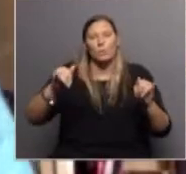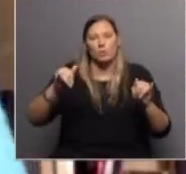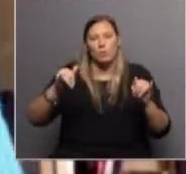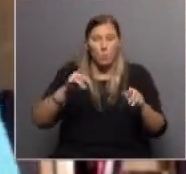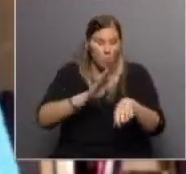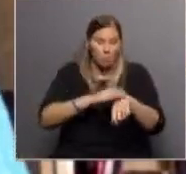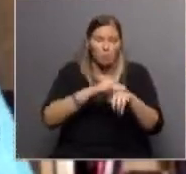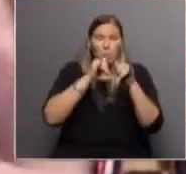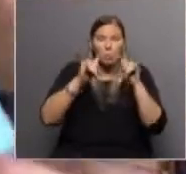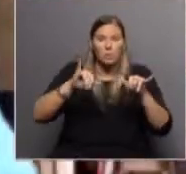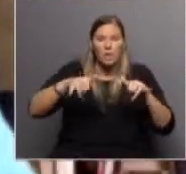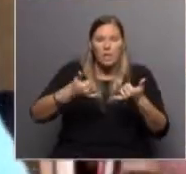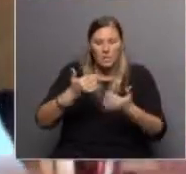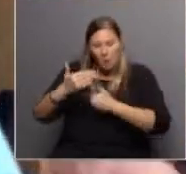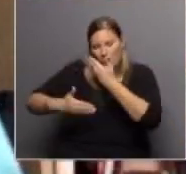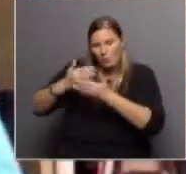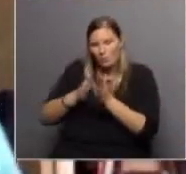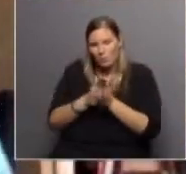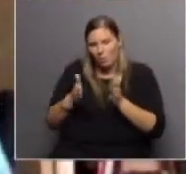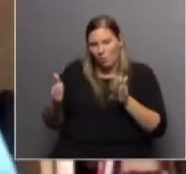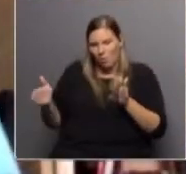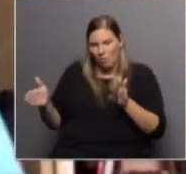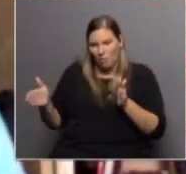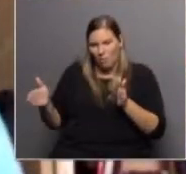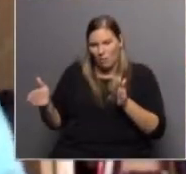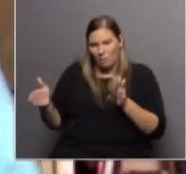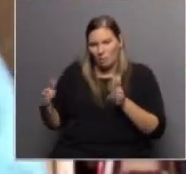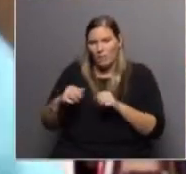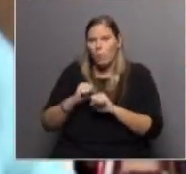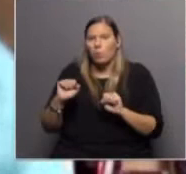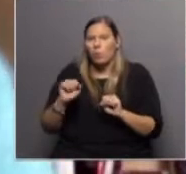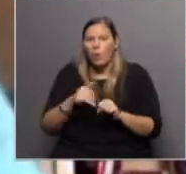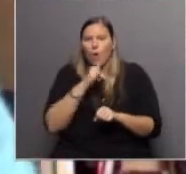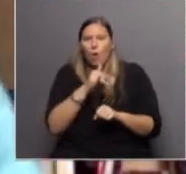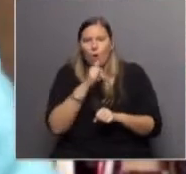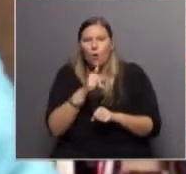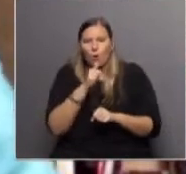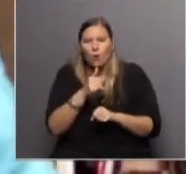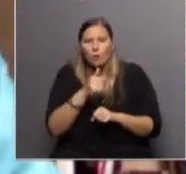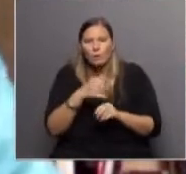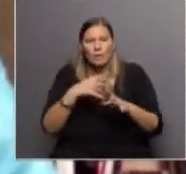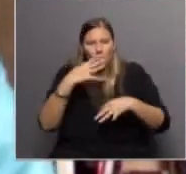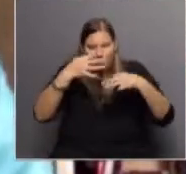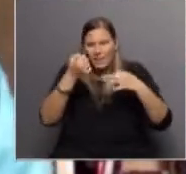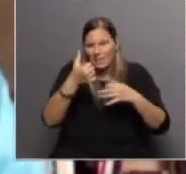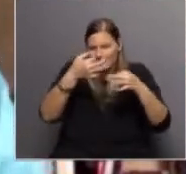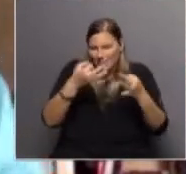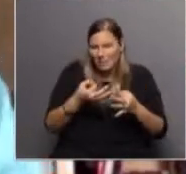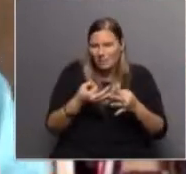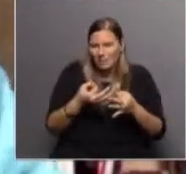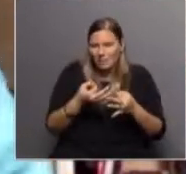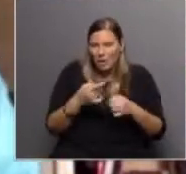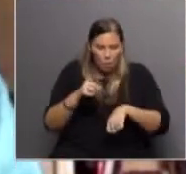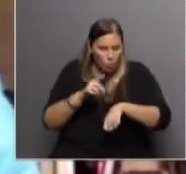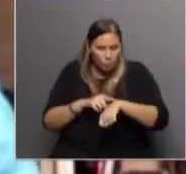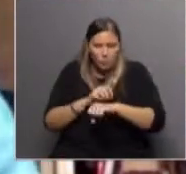a comunicarlo, ya pasé como por todo un proceso donde puedo comunicar bastantes certezas, por lo menos, y donde tuve como